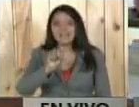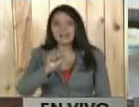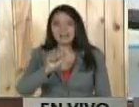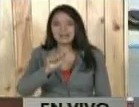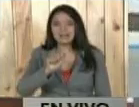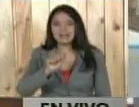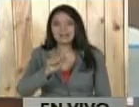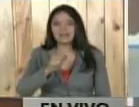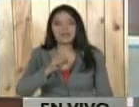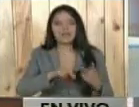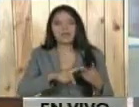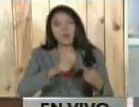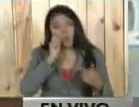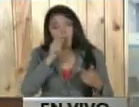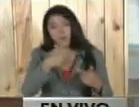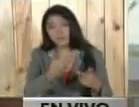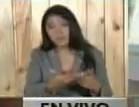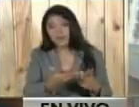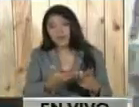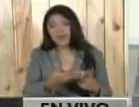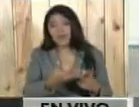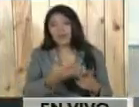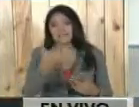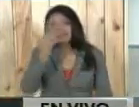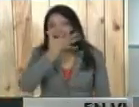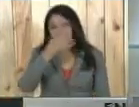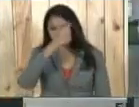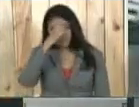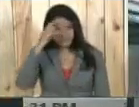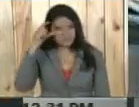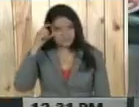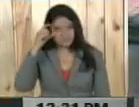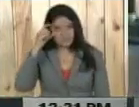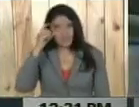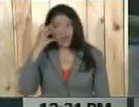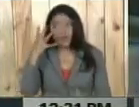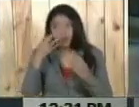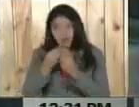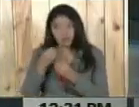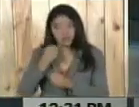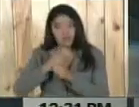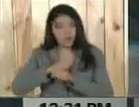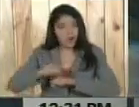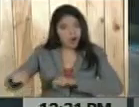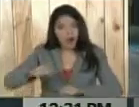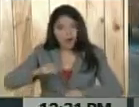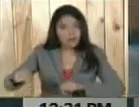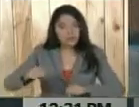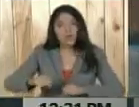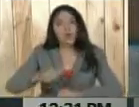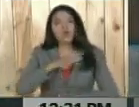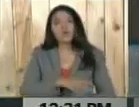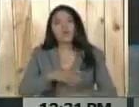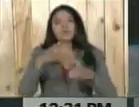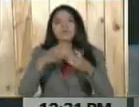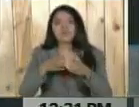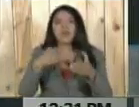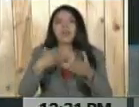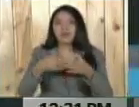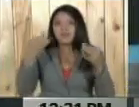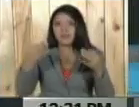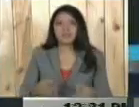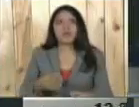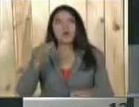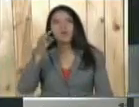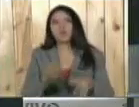el doctor Tarek William Saab, han estado juntos con la Comisión por la Verdad y la Justicia y la